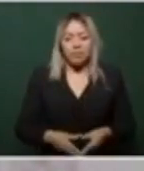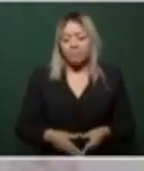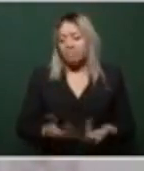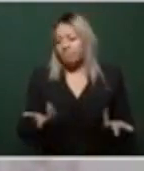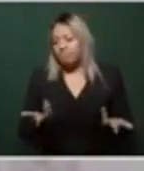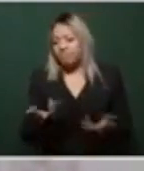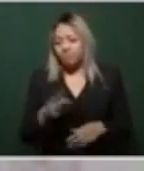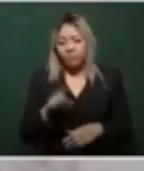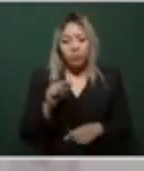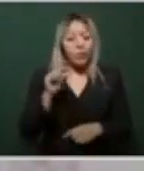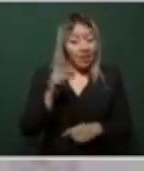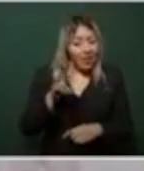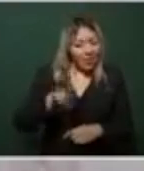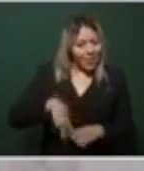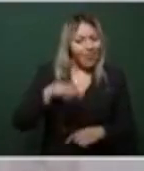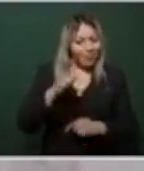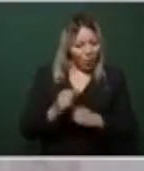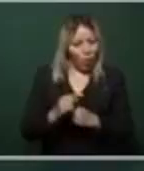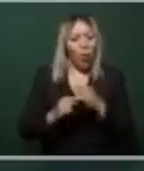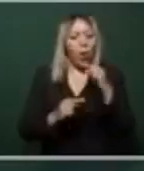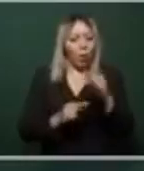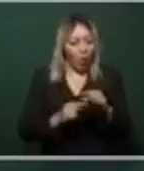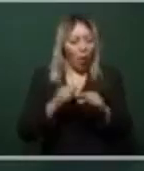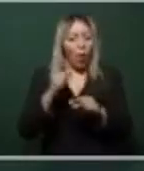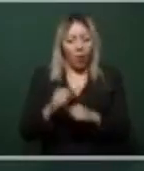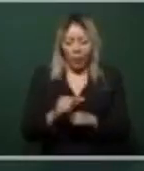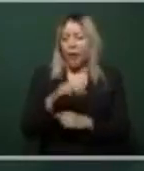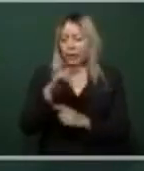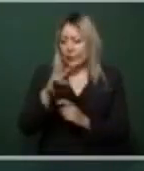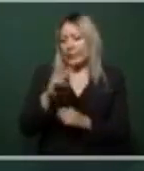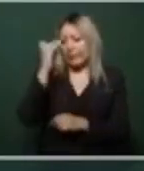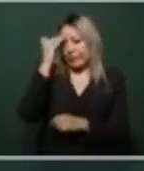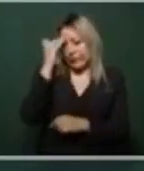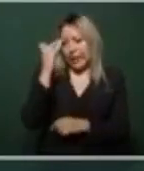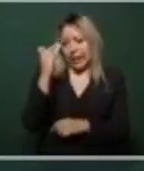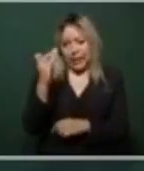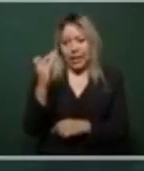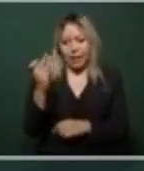Es un proceso, lleva tiempo, porque no es